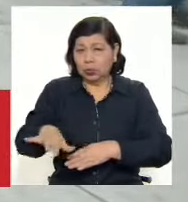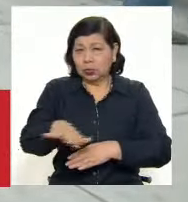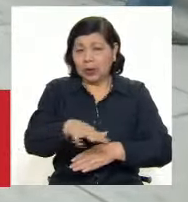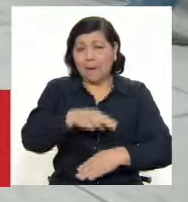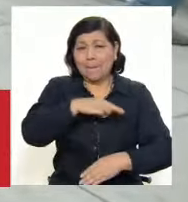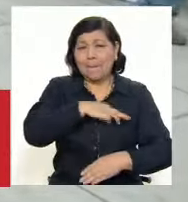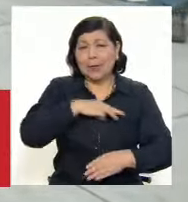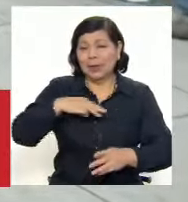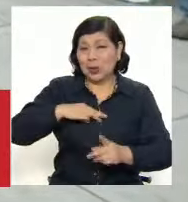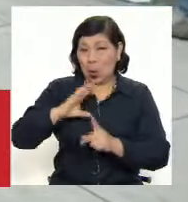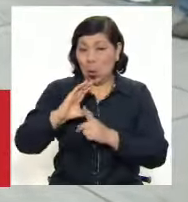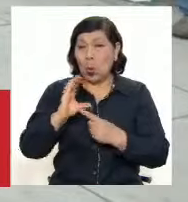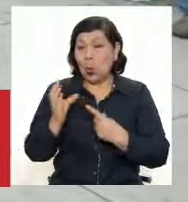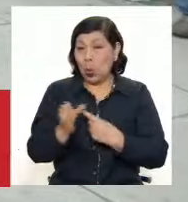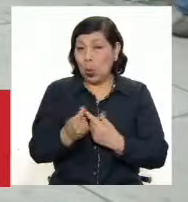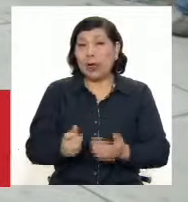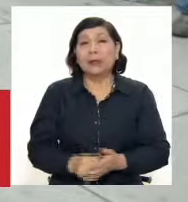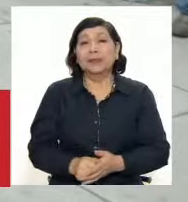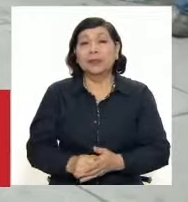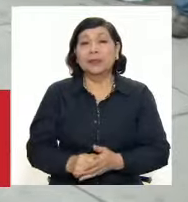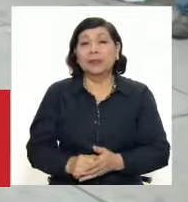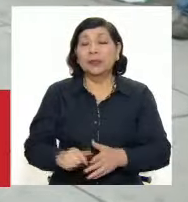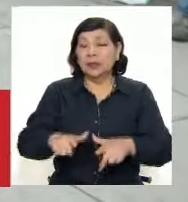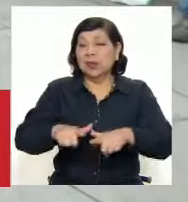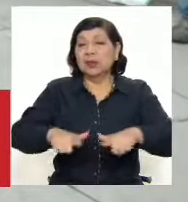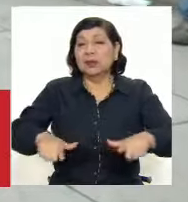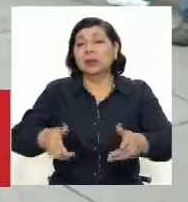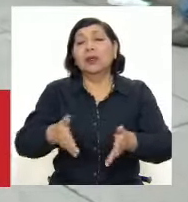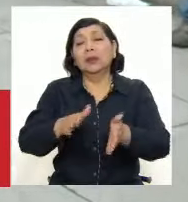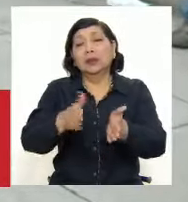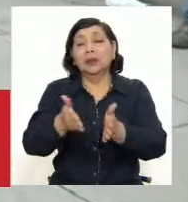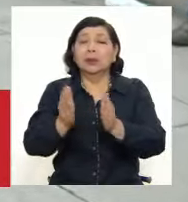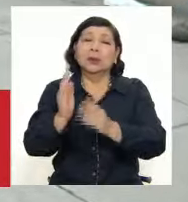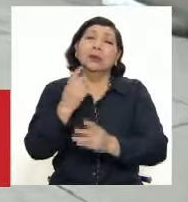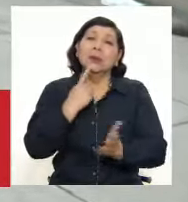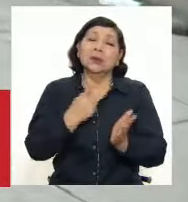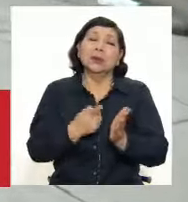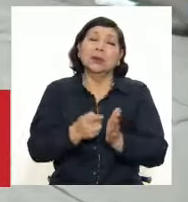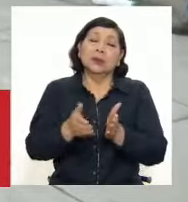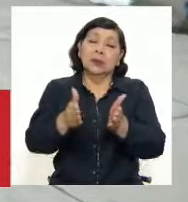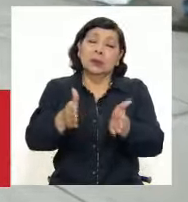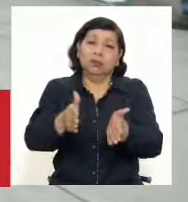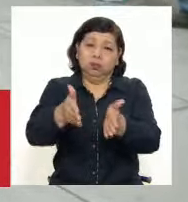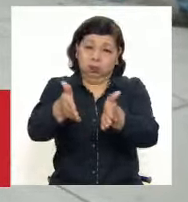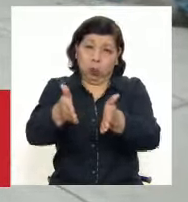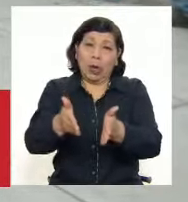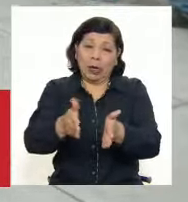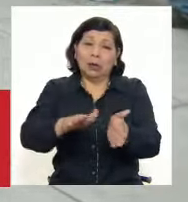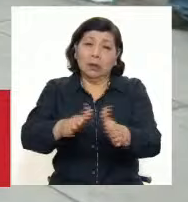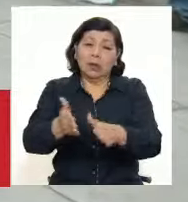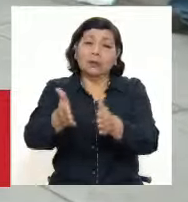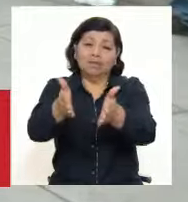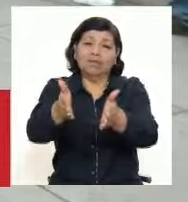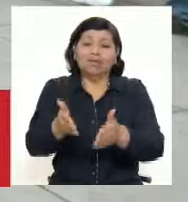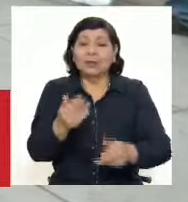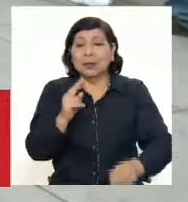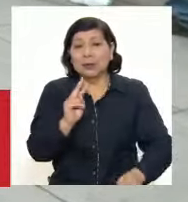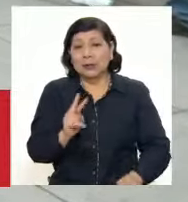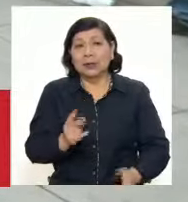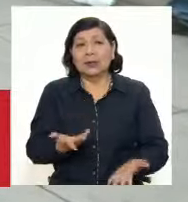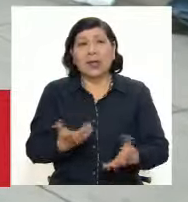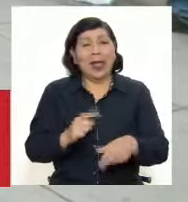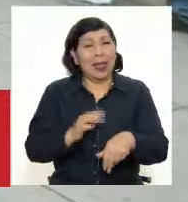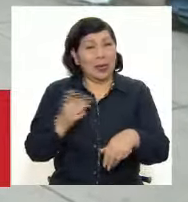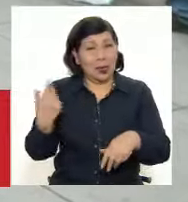del Ministerio de Cultura en la Sala Nazca, donde se velan los restos del expresidente Alberto Fujimori. Hemos estado